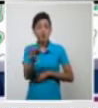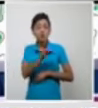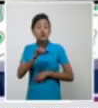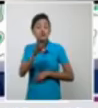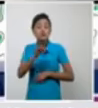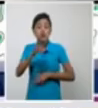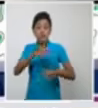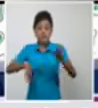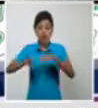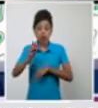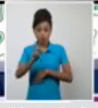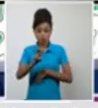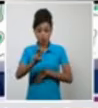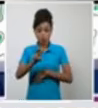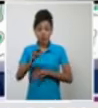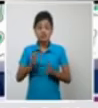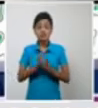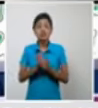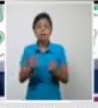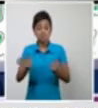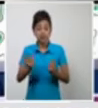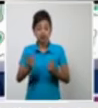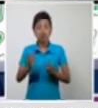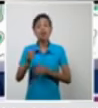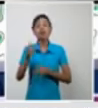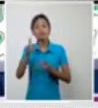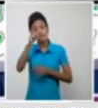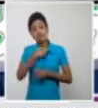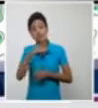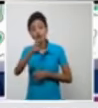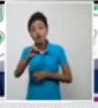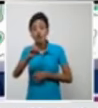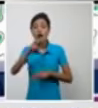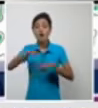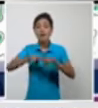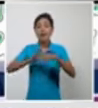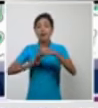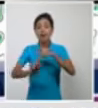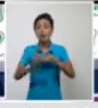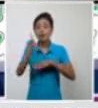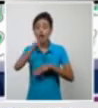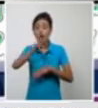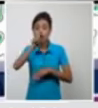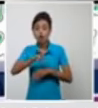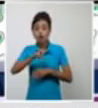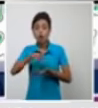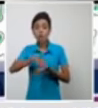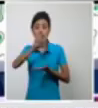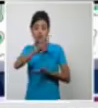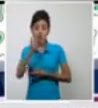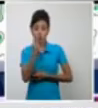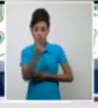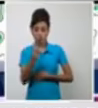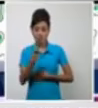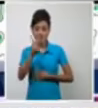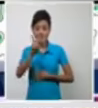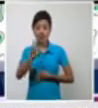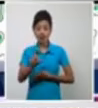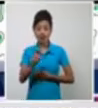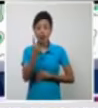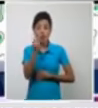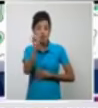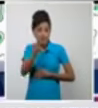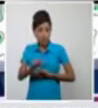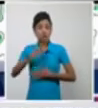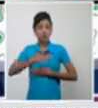Miguel del Padrón, 10 de octubre, Cerro, Habana del Este, Cotorro y Plazas con 1 cada uno. Villa Clara con 1 caso del propio